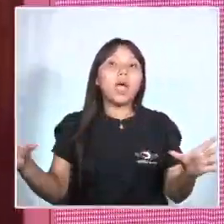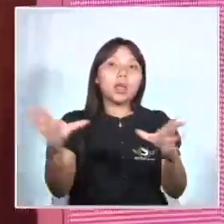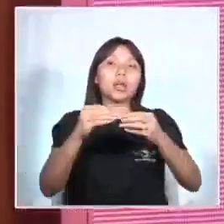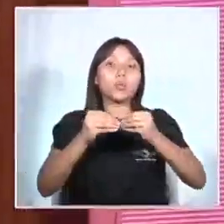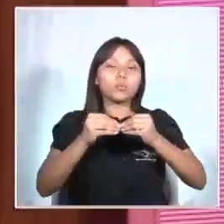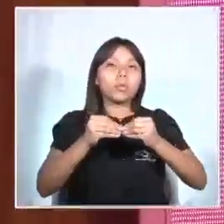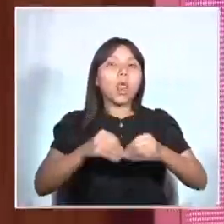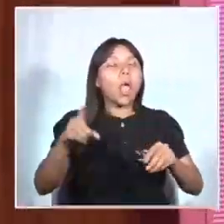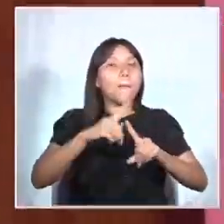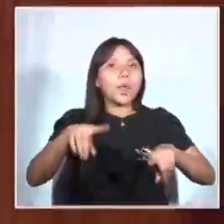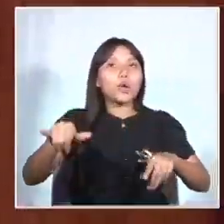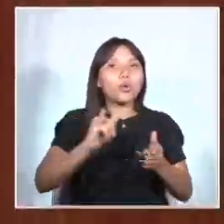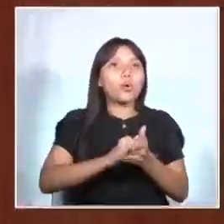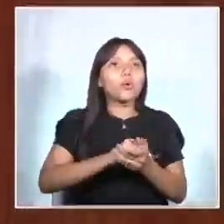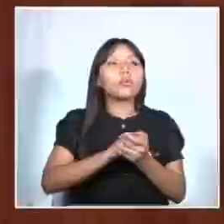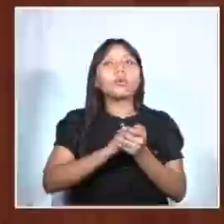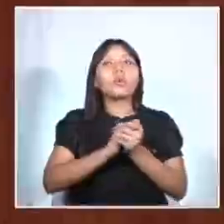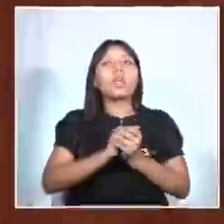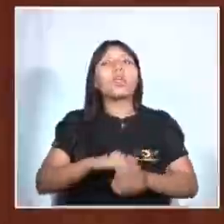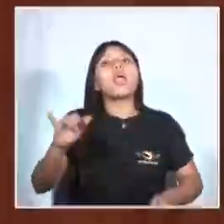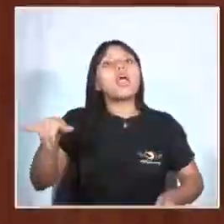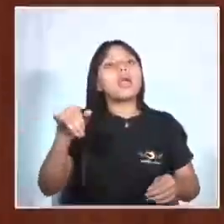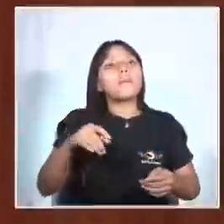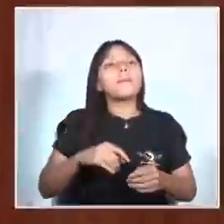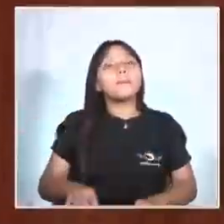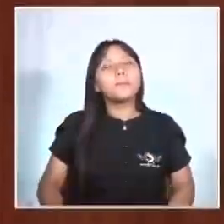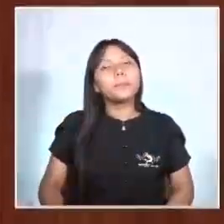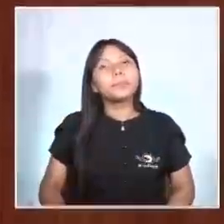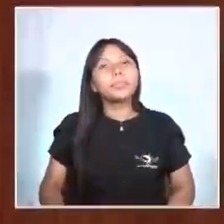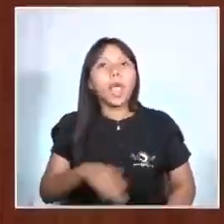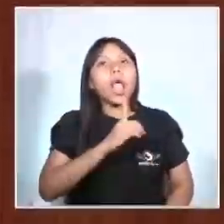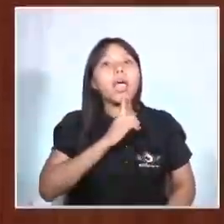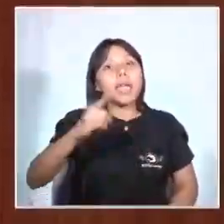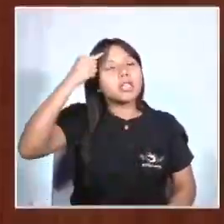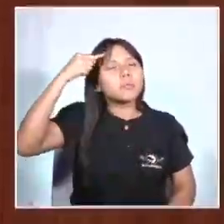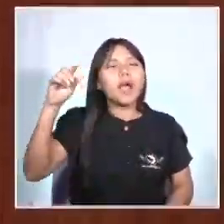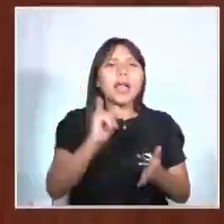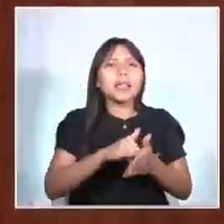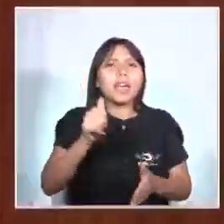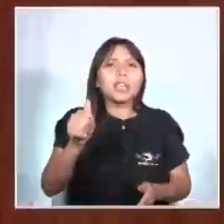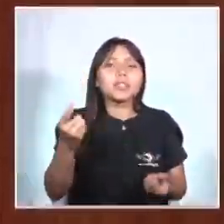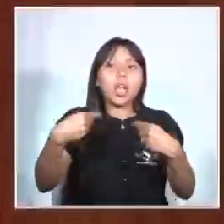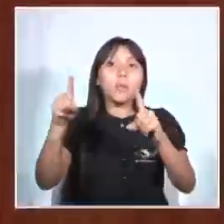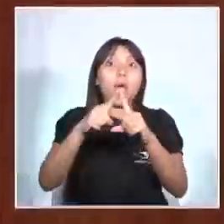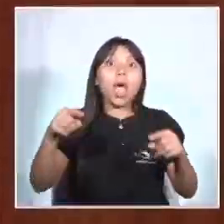lo que define las peculiaridades del edificio es para qué se va a